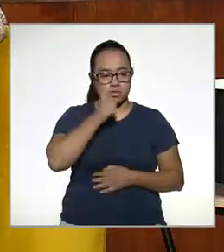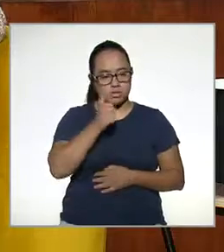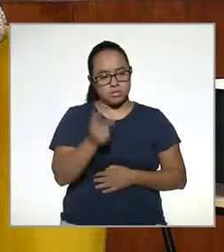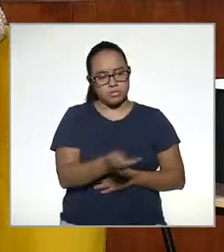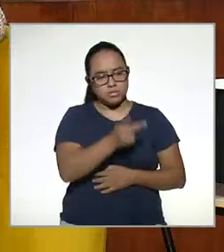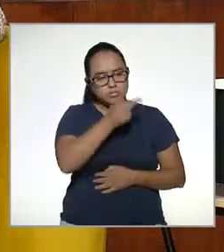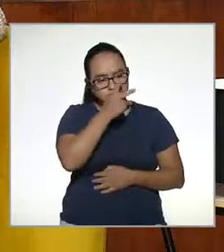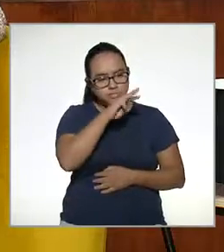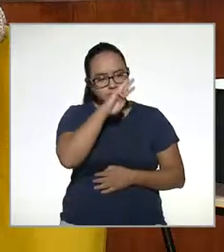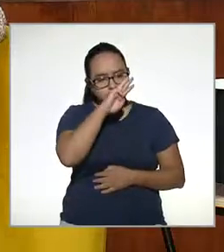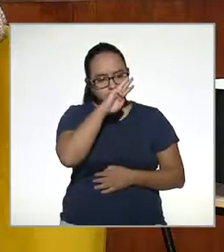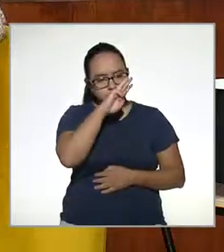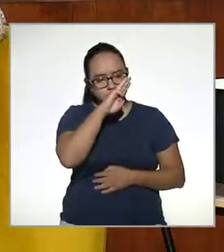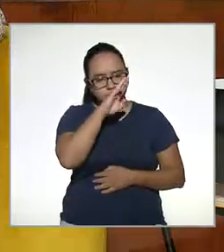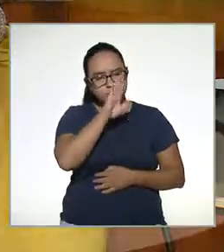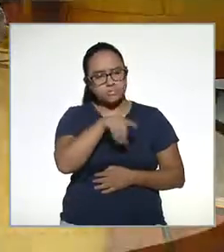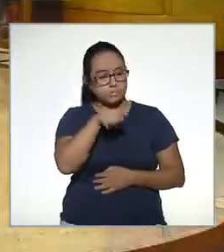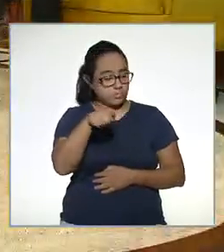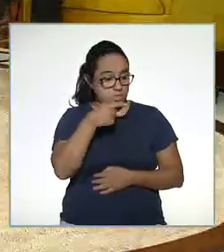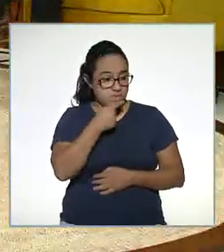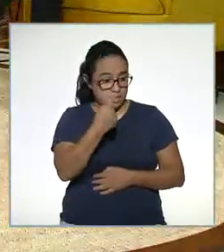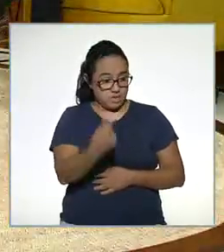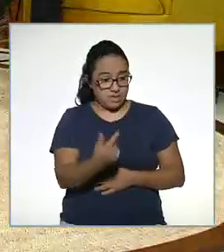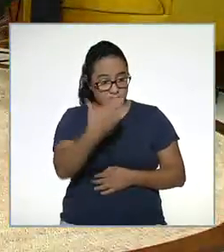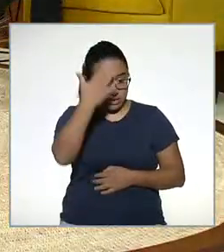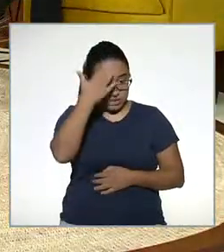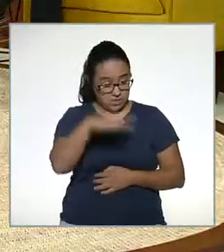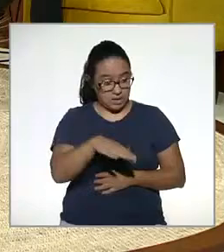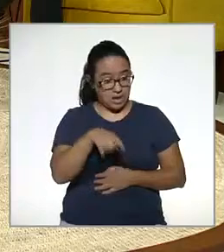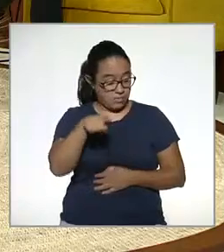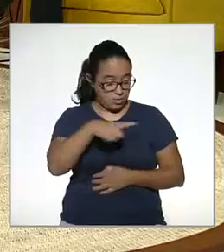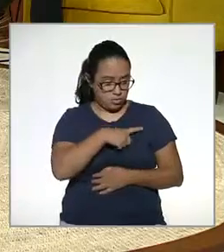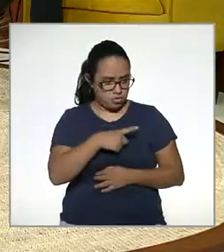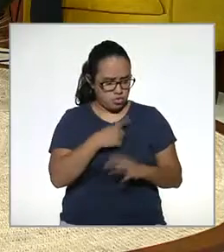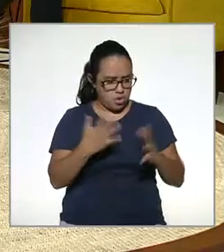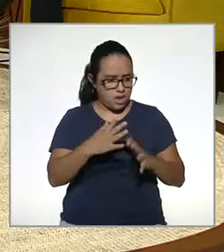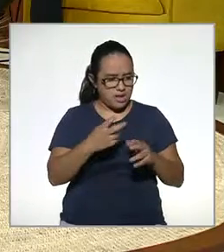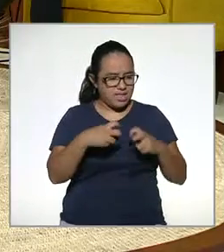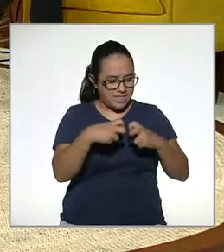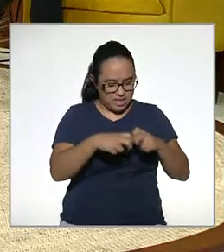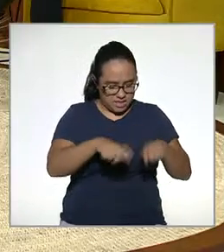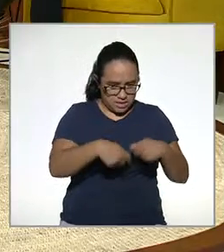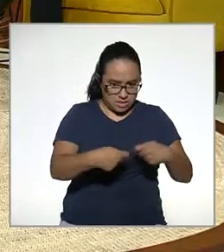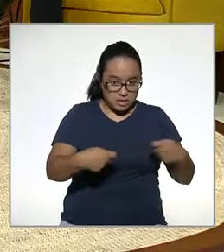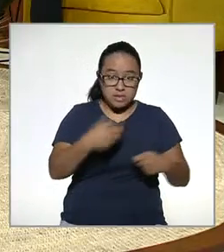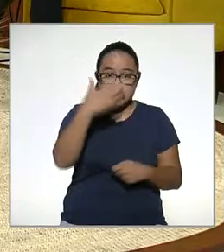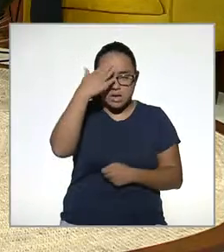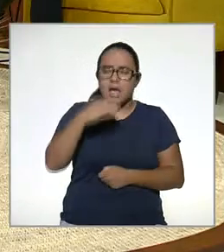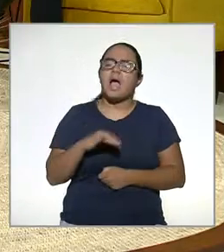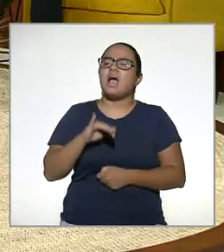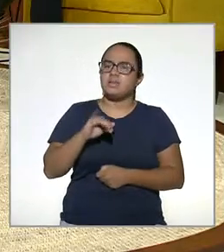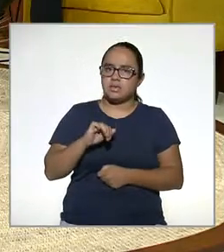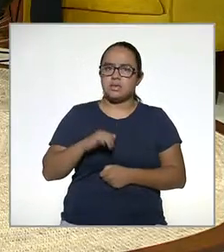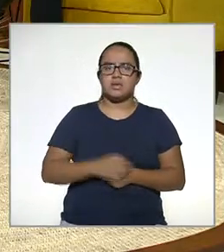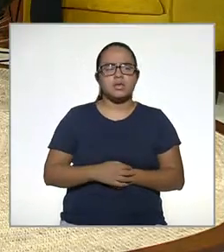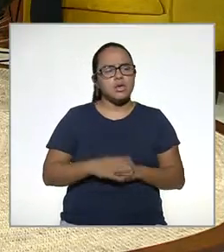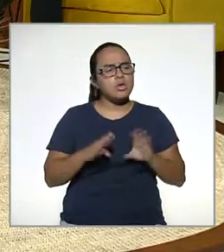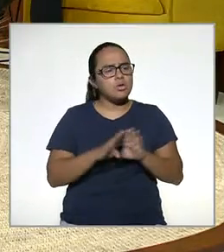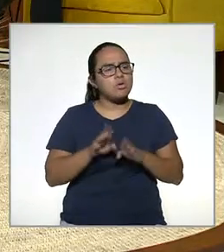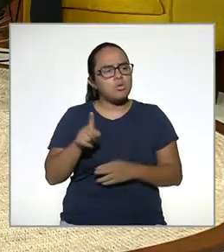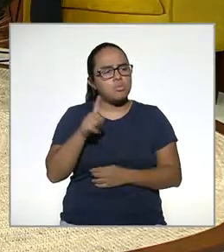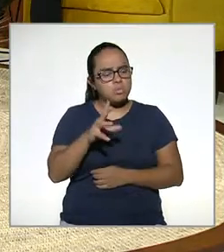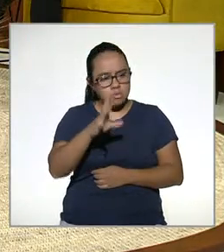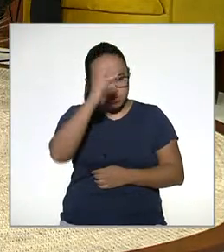papás, ¿no? Que es, ver, tu niño o niña sabe amarrarse en las agujetas. Y, sí, bueno, ¿y cómo aprendió?